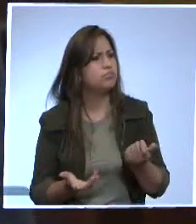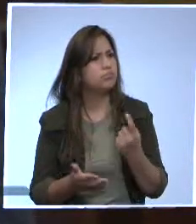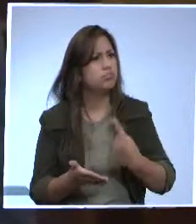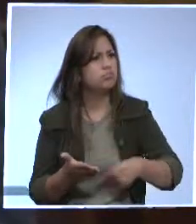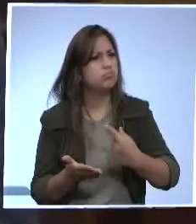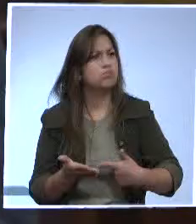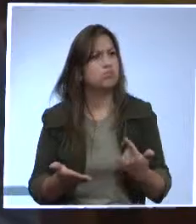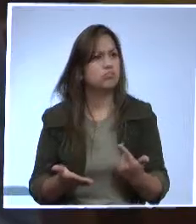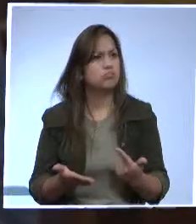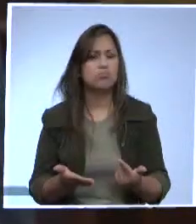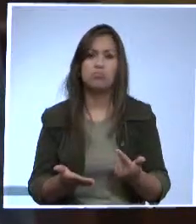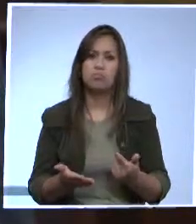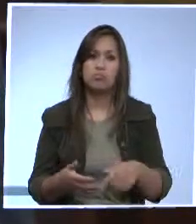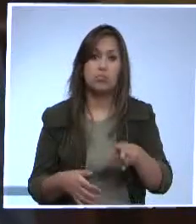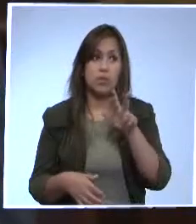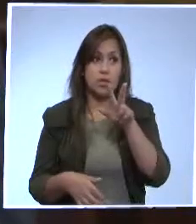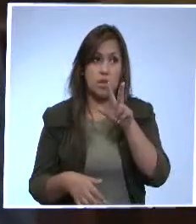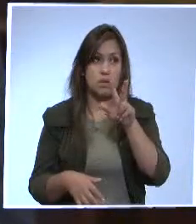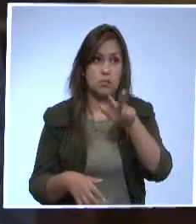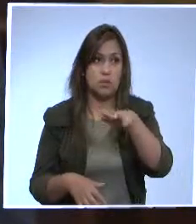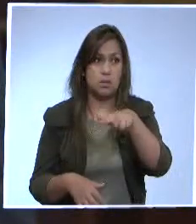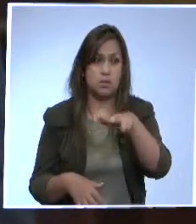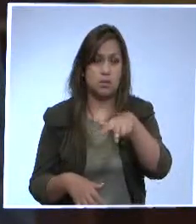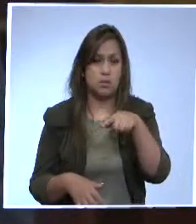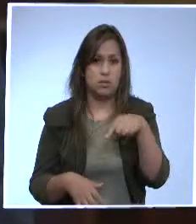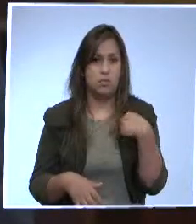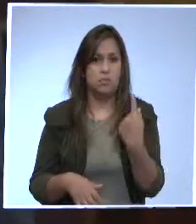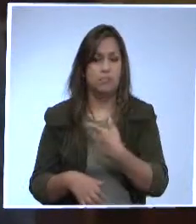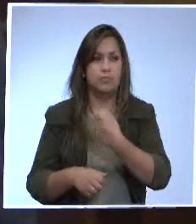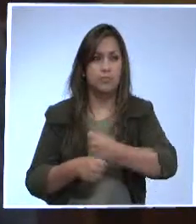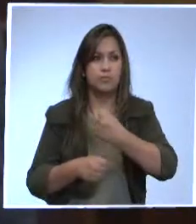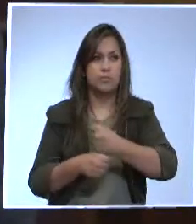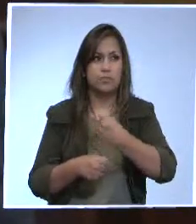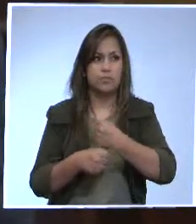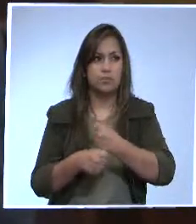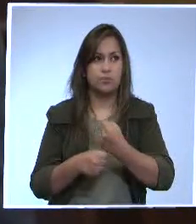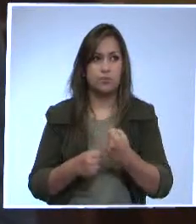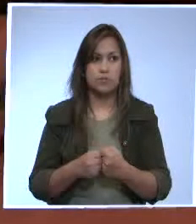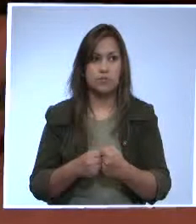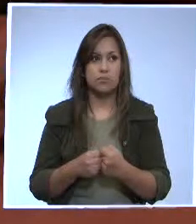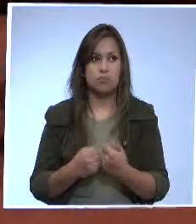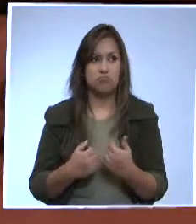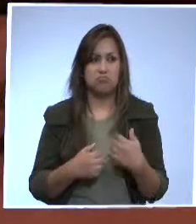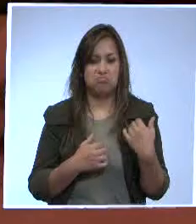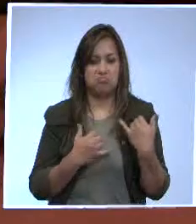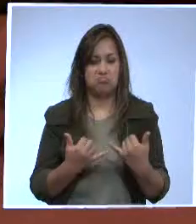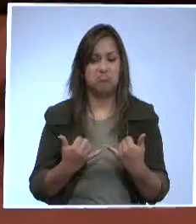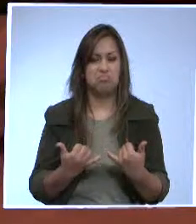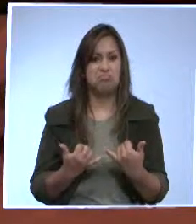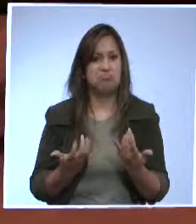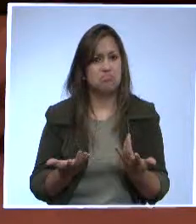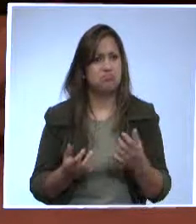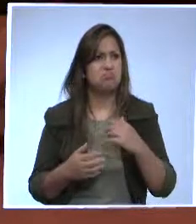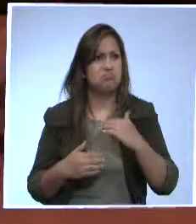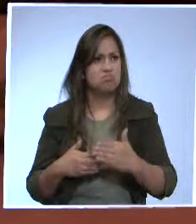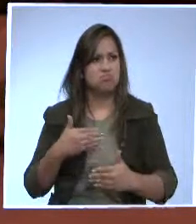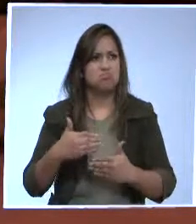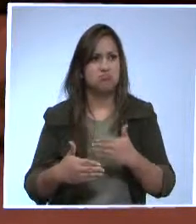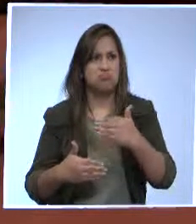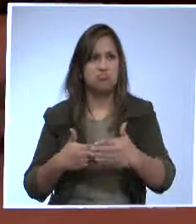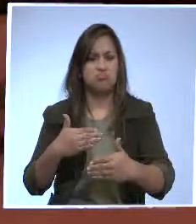desarrollando alrededor de tres meses se ha venido realizando lo hemos ido haciendo por etapas una primera